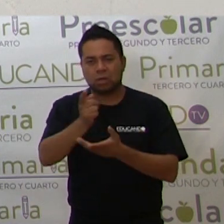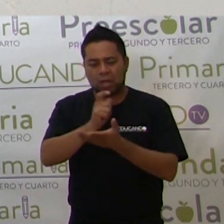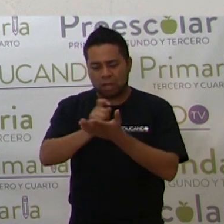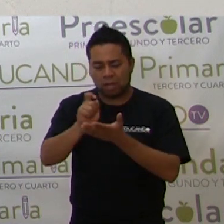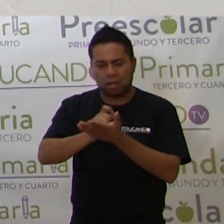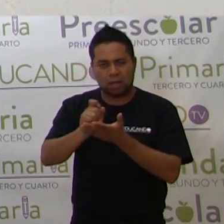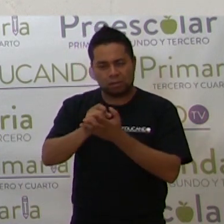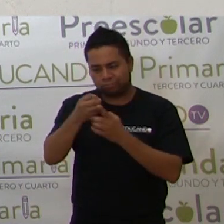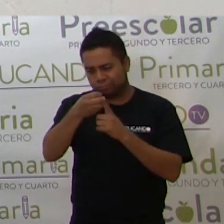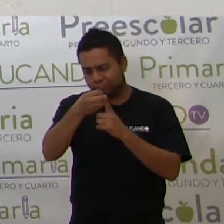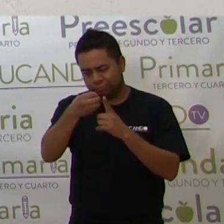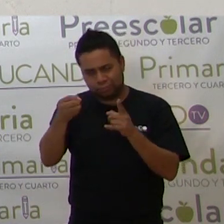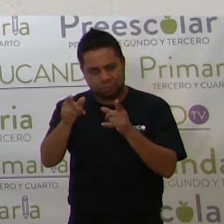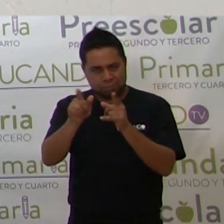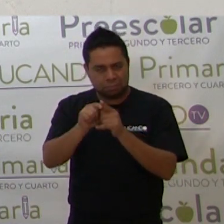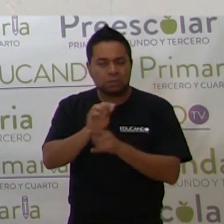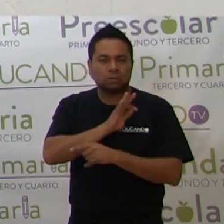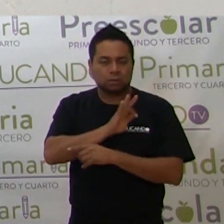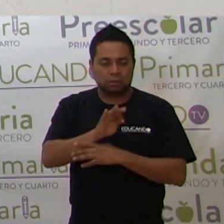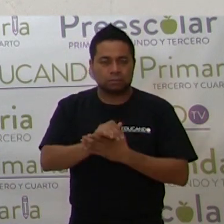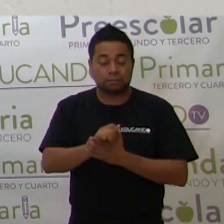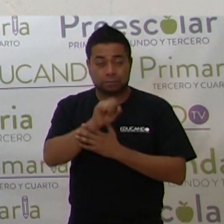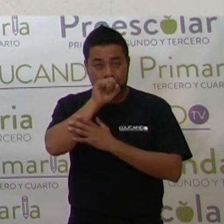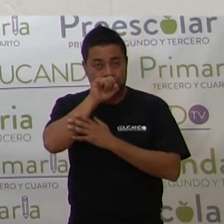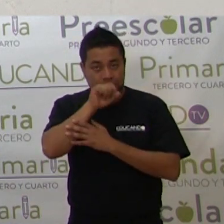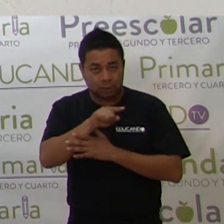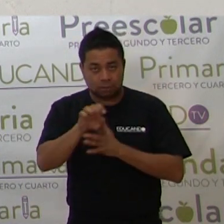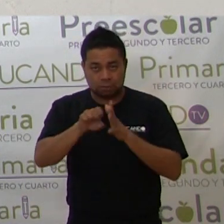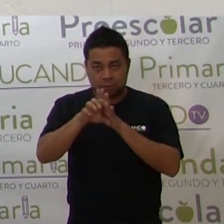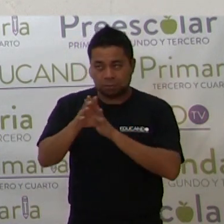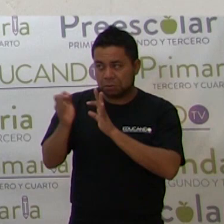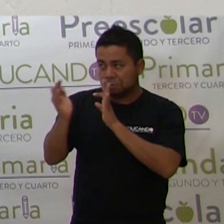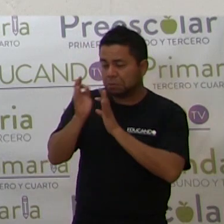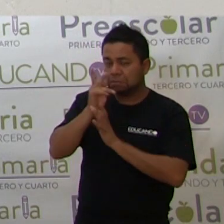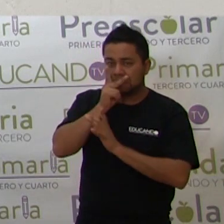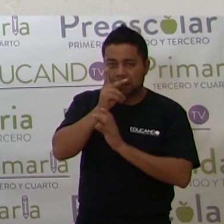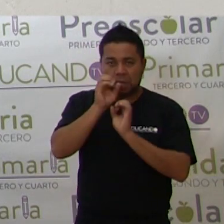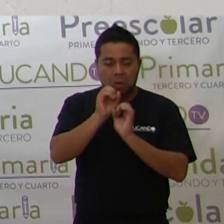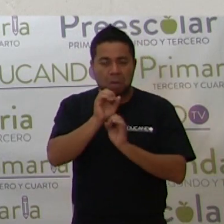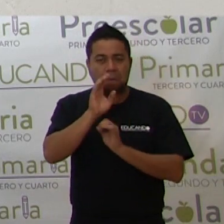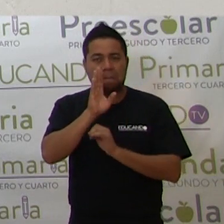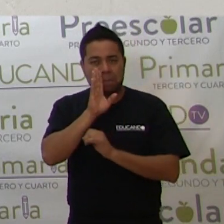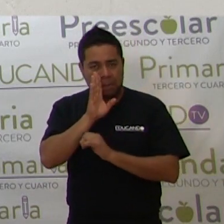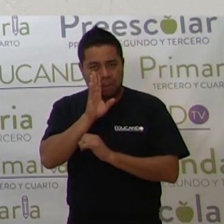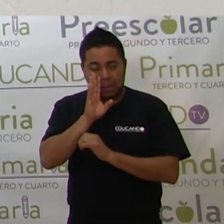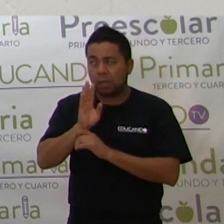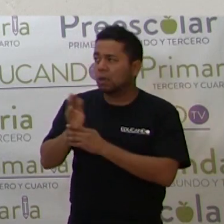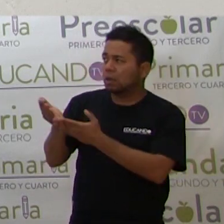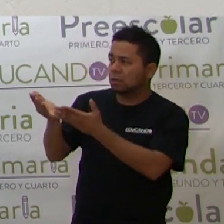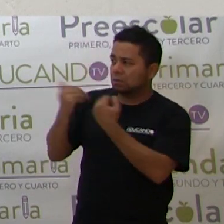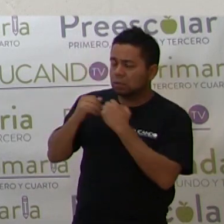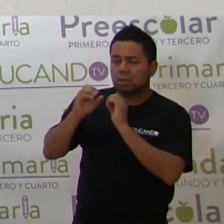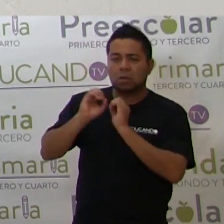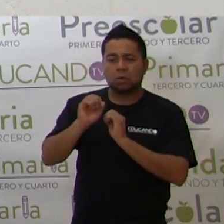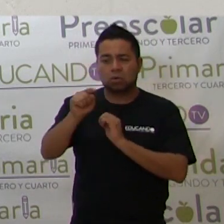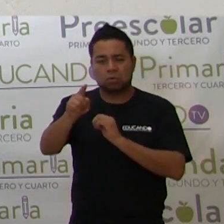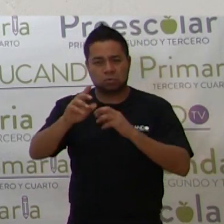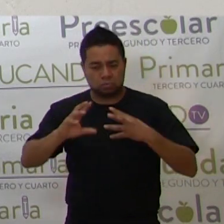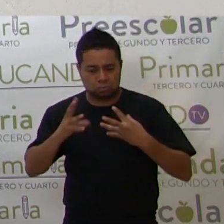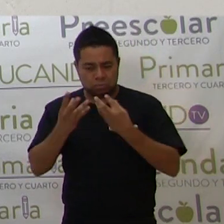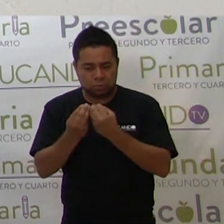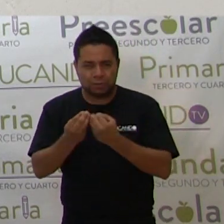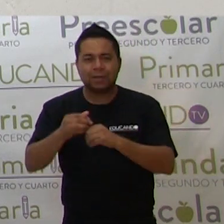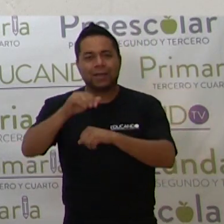a lo largo de todos estos minutos. También, si estás cerca papá o mamá, puedes invitarlos o reunirte con